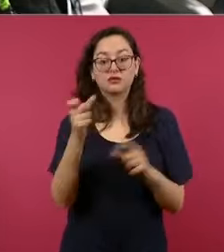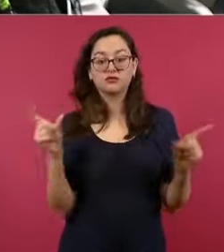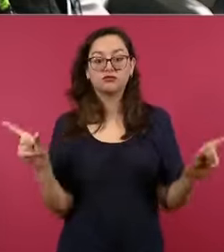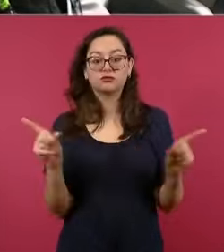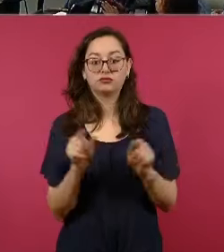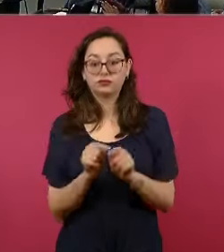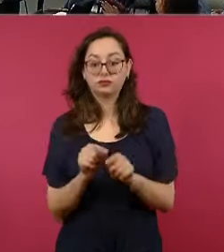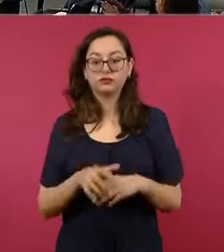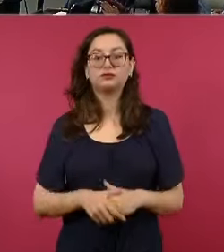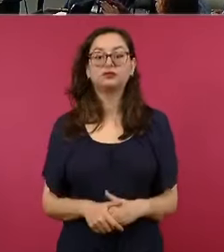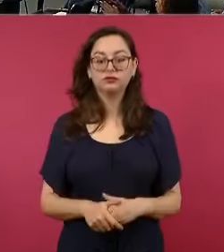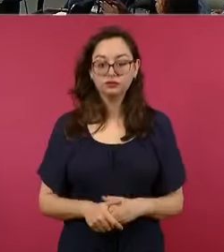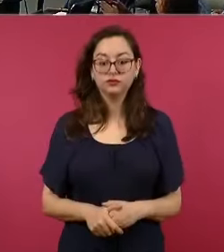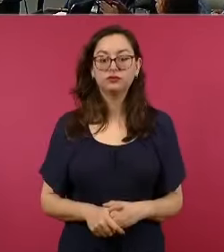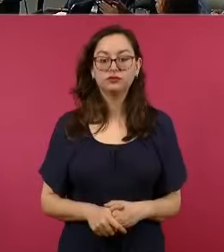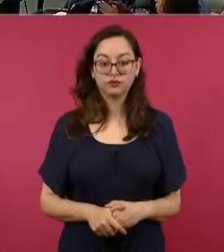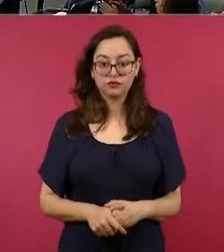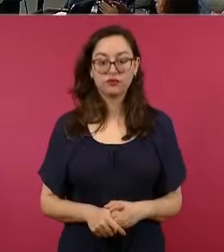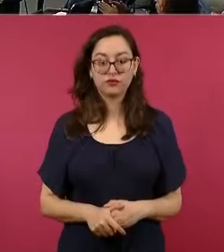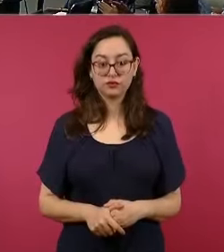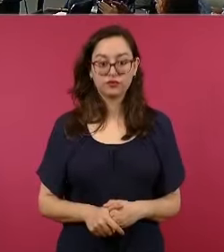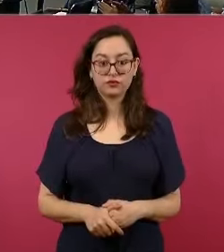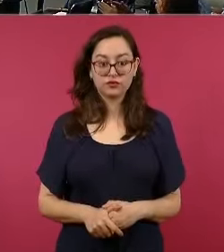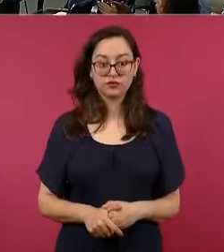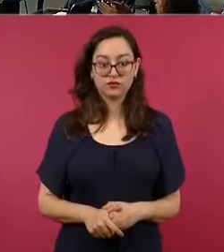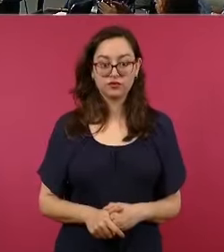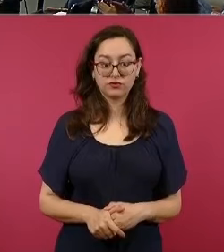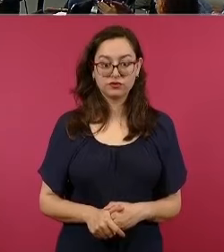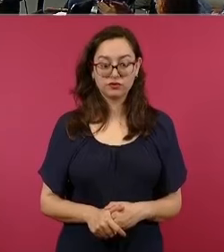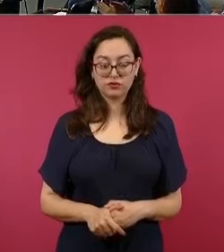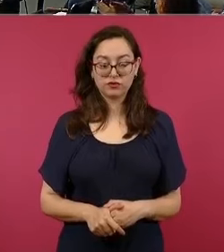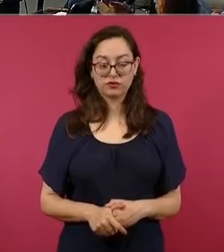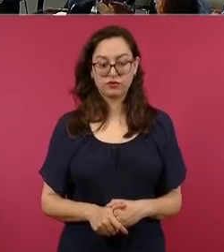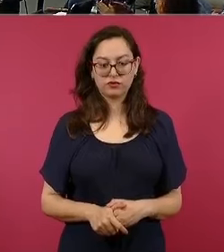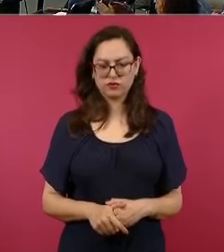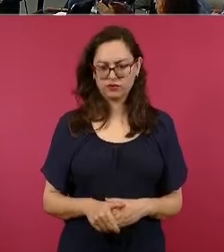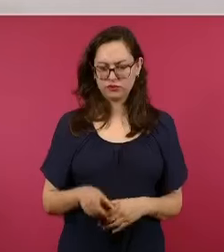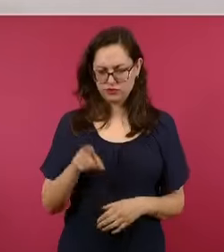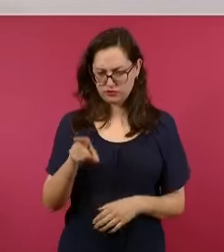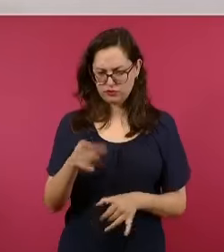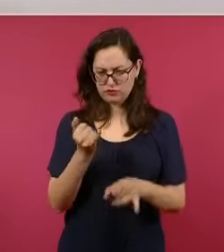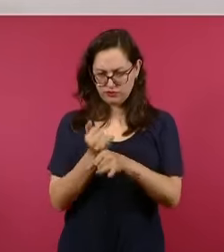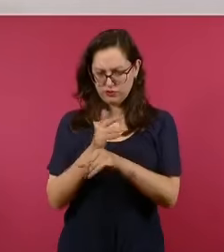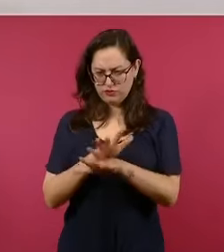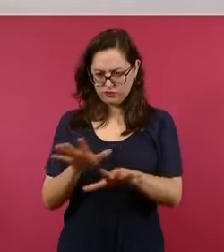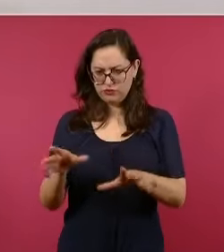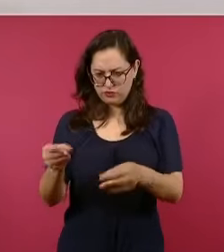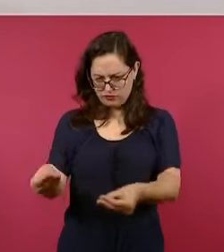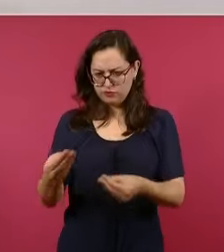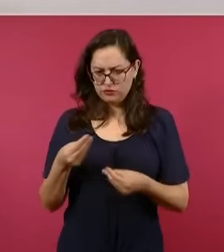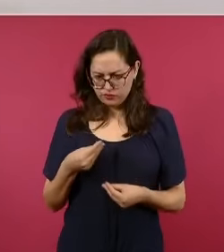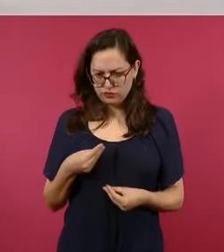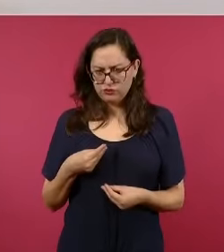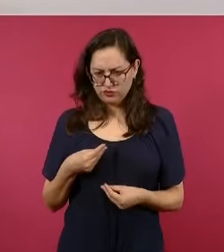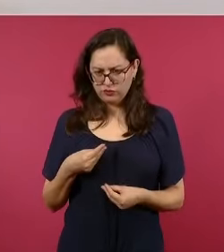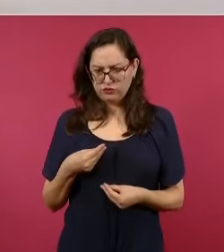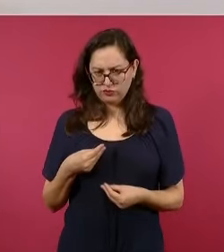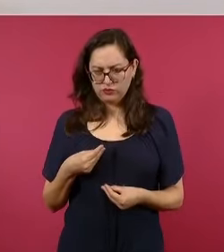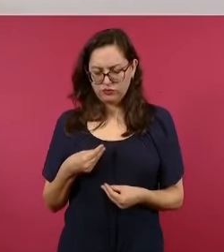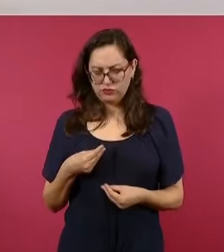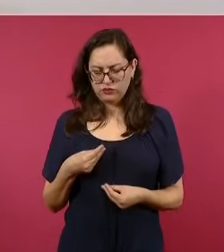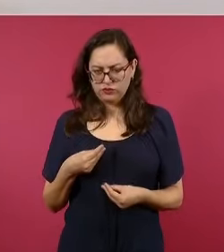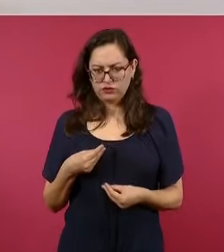señor presidente Sí pues este nada más tomamos el tomamos el el dato